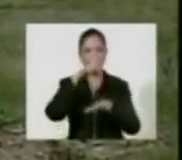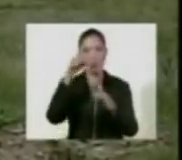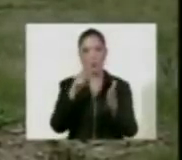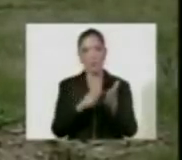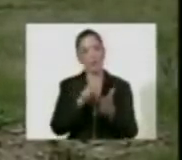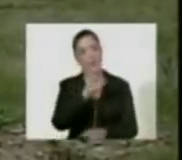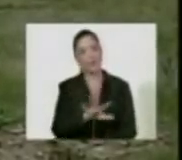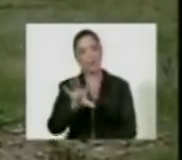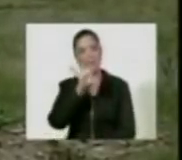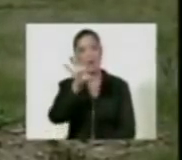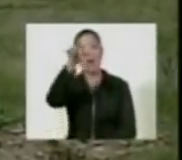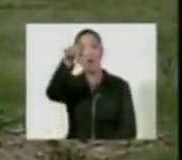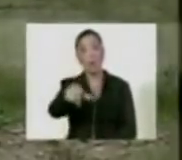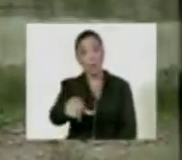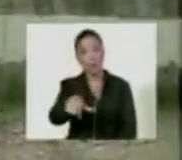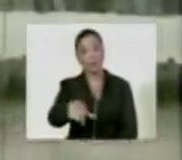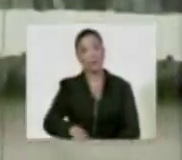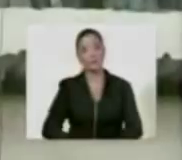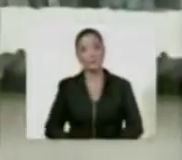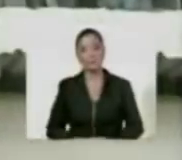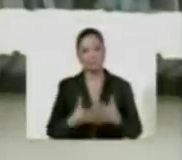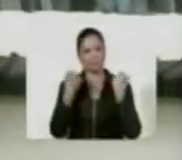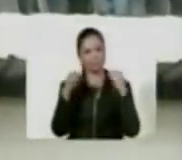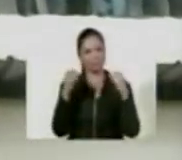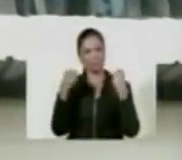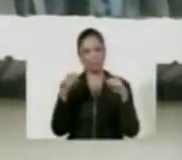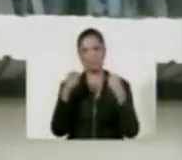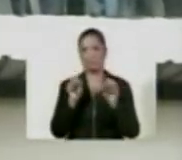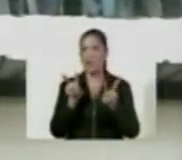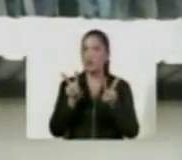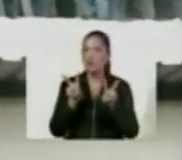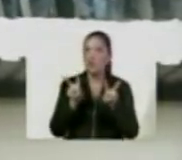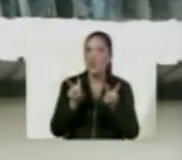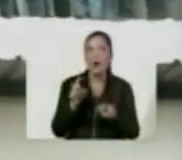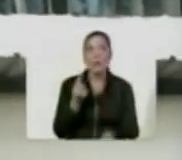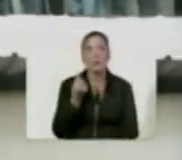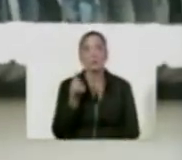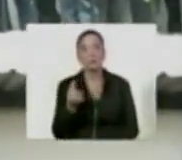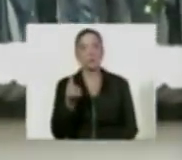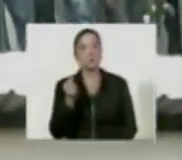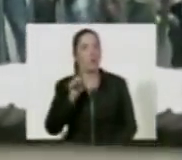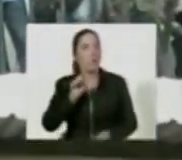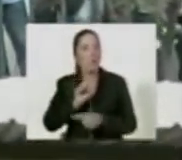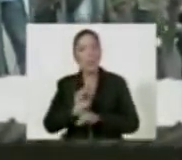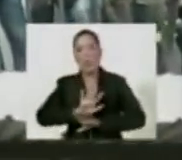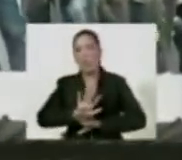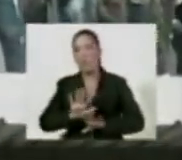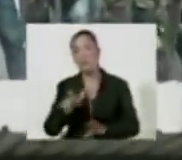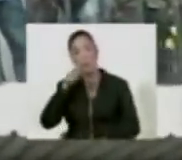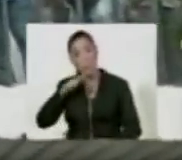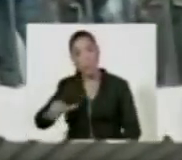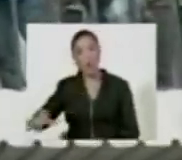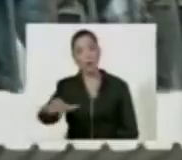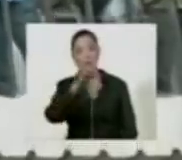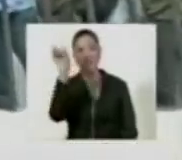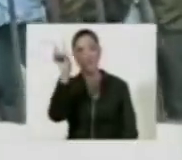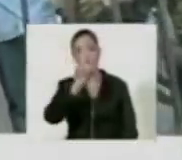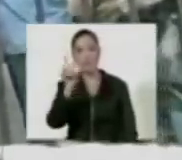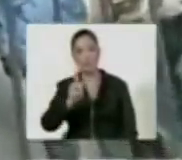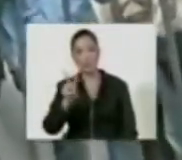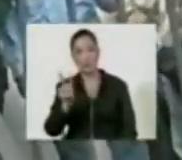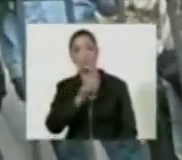la nación. Hoy, en un ejercicio novedoso, histórico y único, en el que el pueblo venezolano se